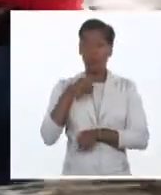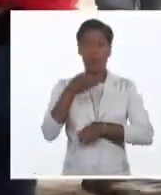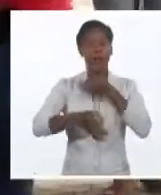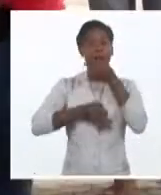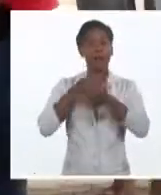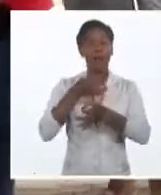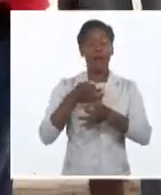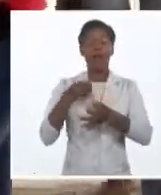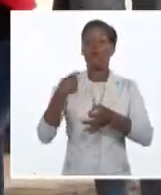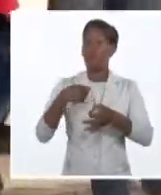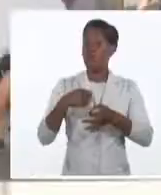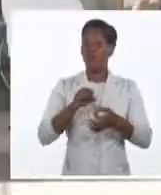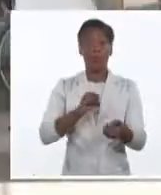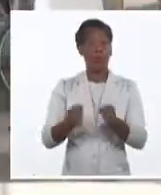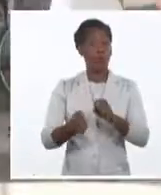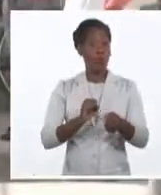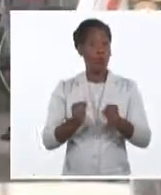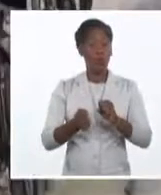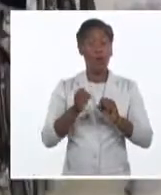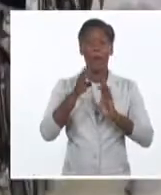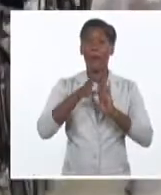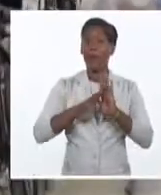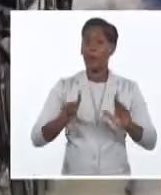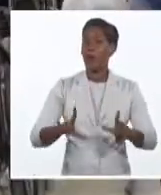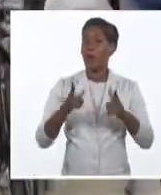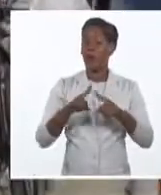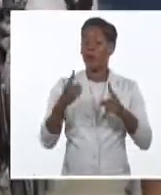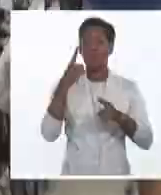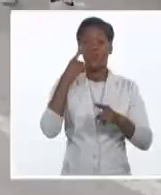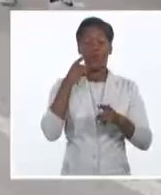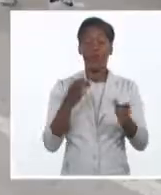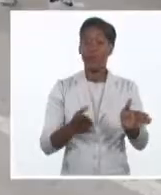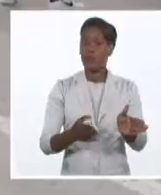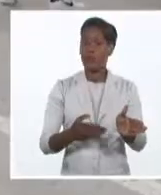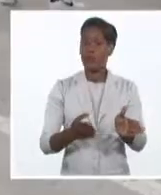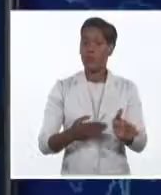epidemia porque hay mucha indisciplina en el cumplimiento de las medidas